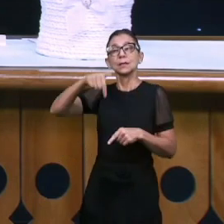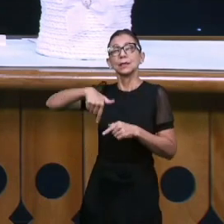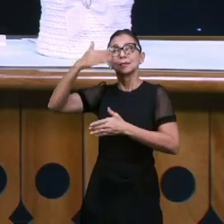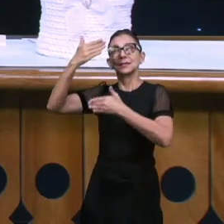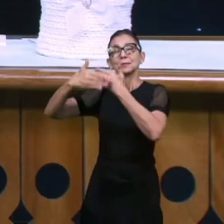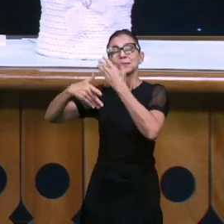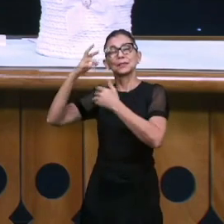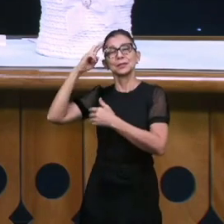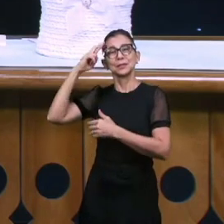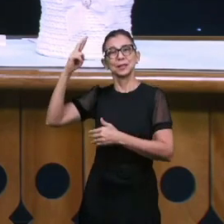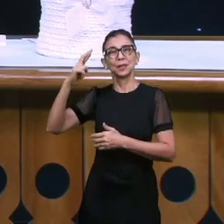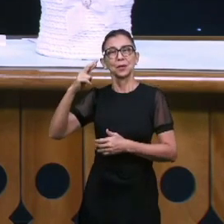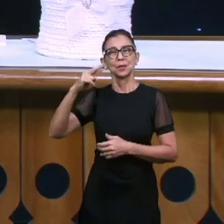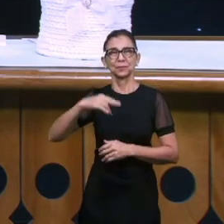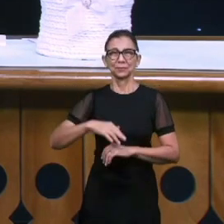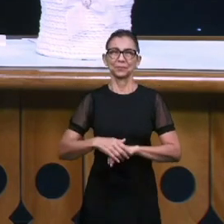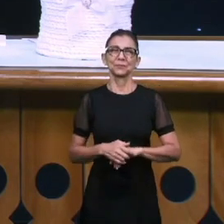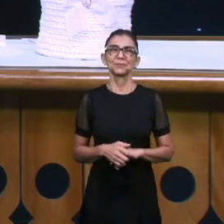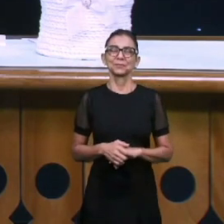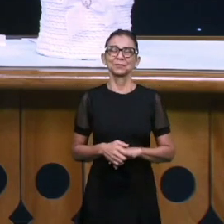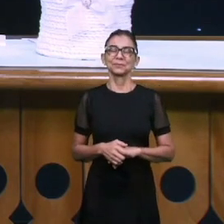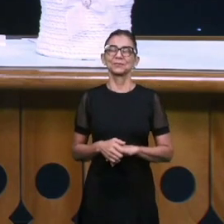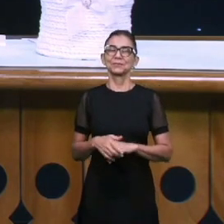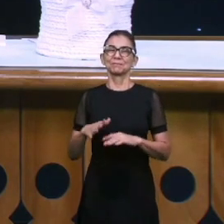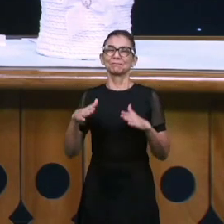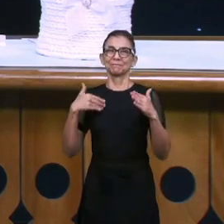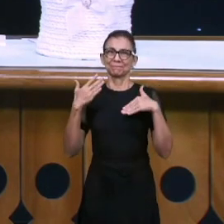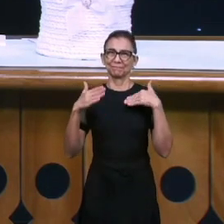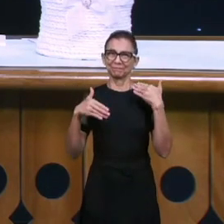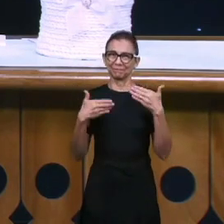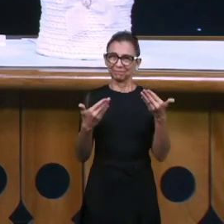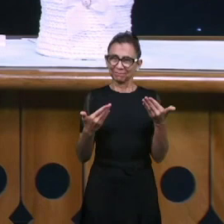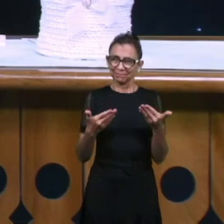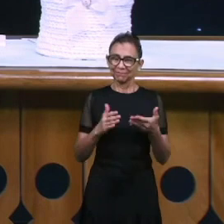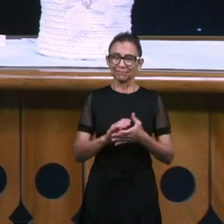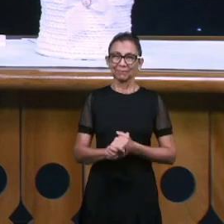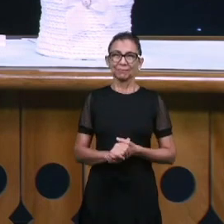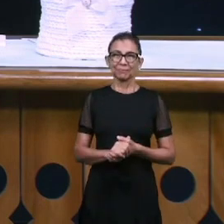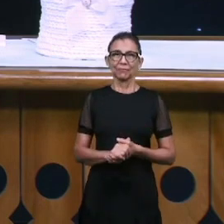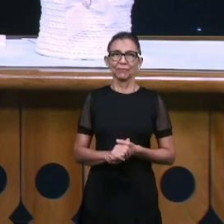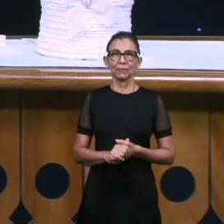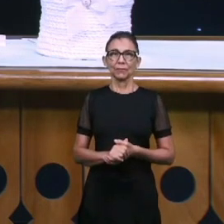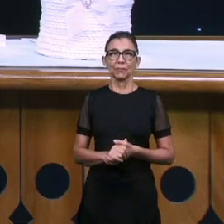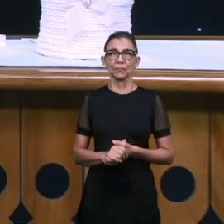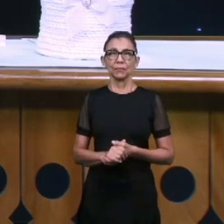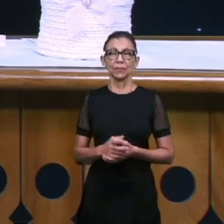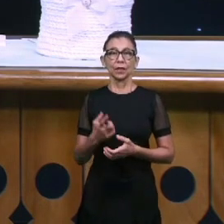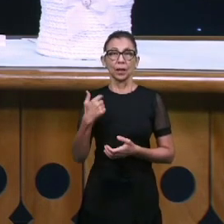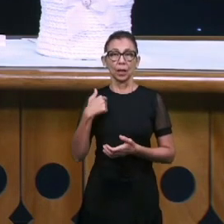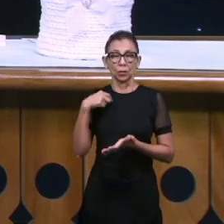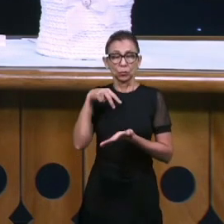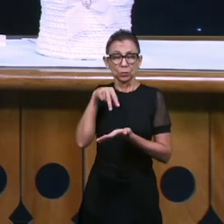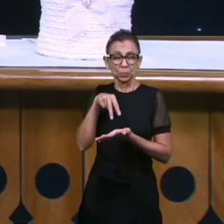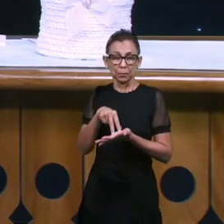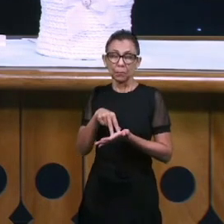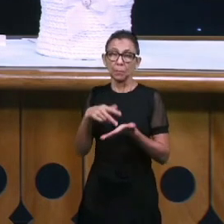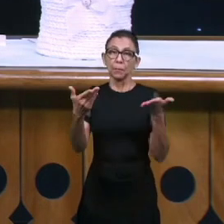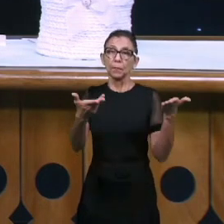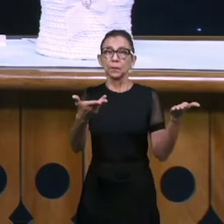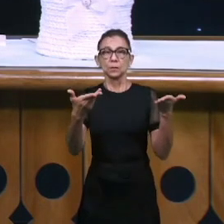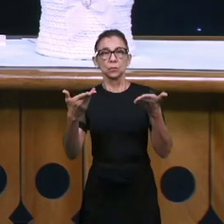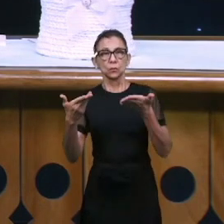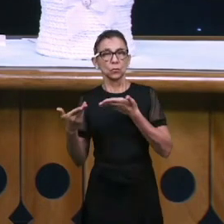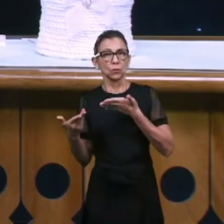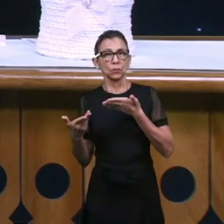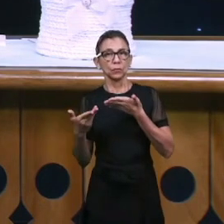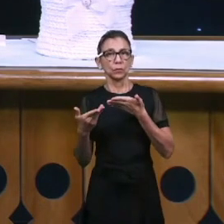No existe cosa mejor. Nuestra alegría, toda nuestra alegría es esta. Y yo invito, vamos a estar de pie, pero yo invito a los